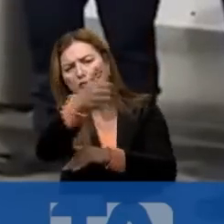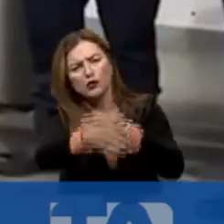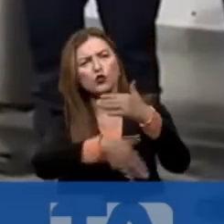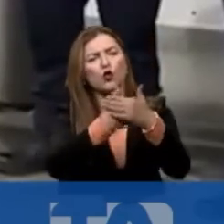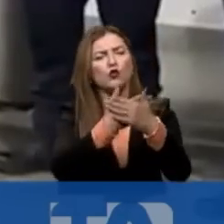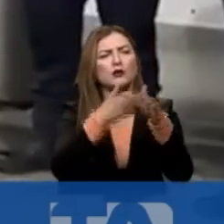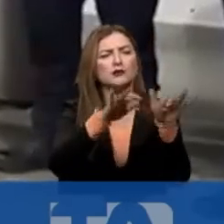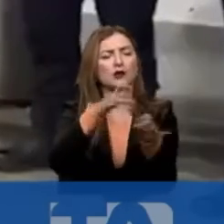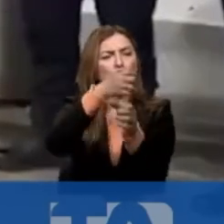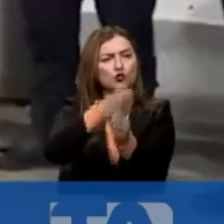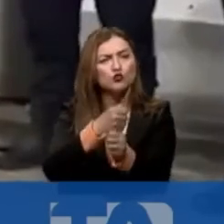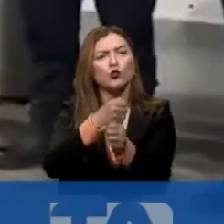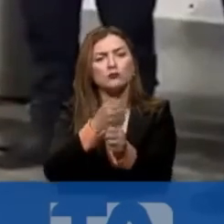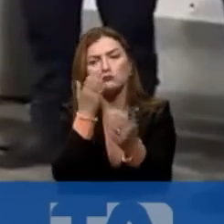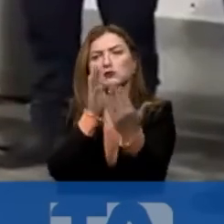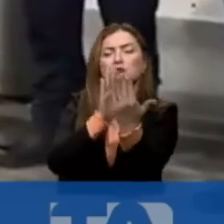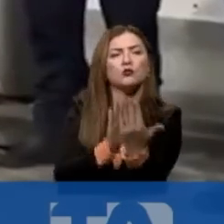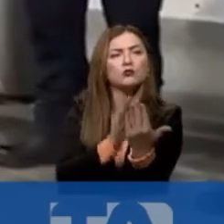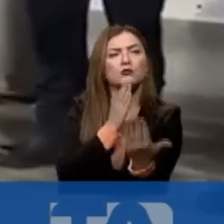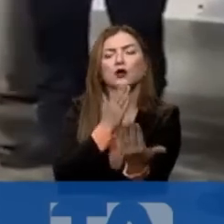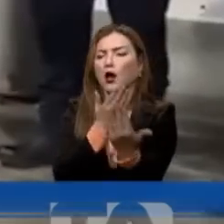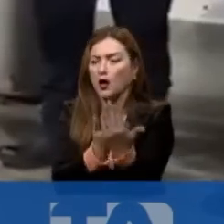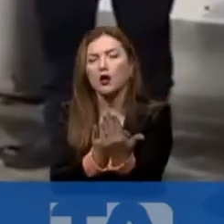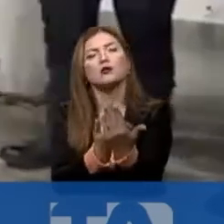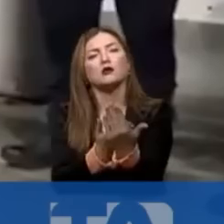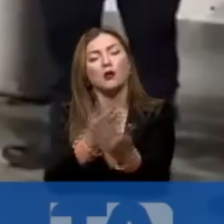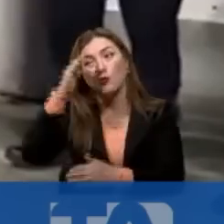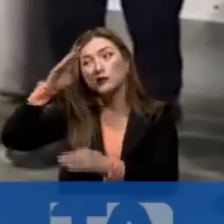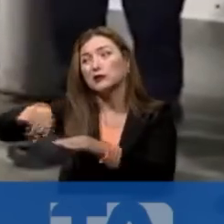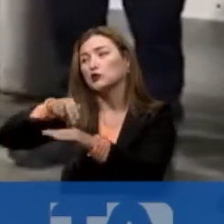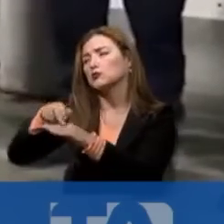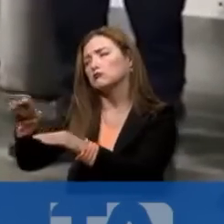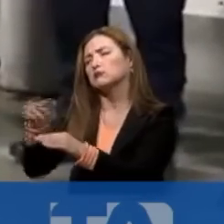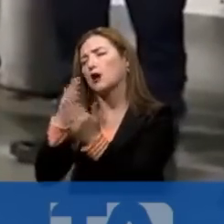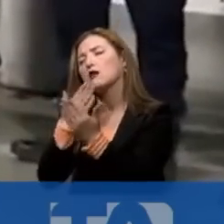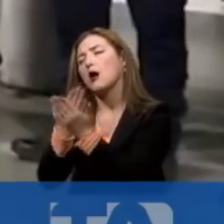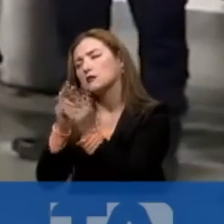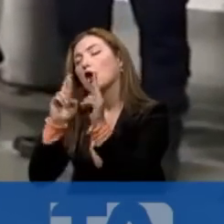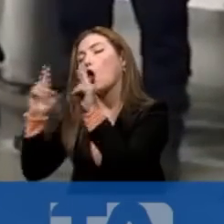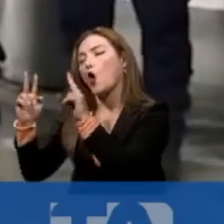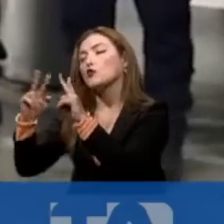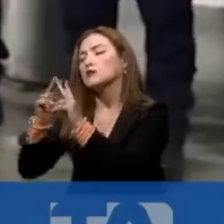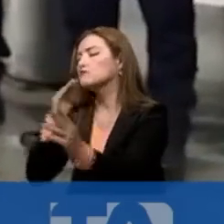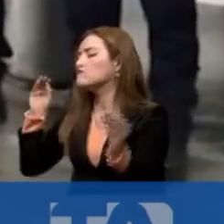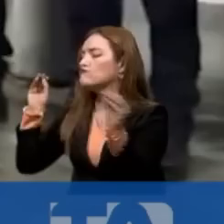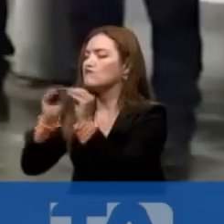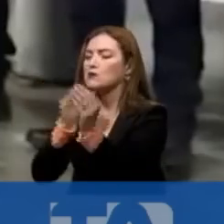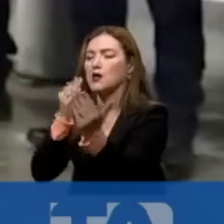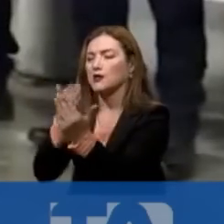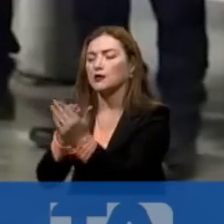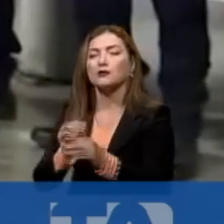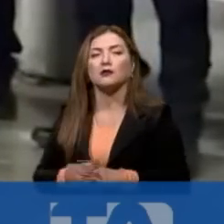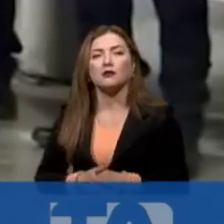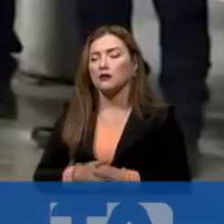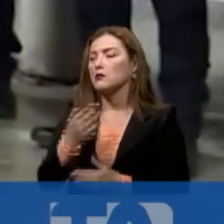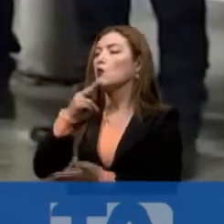La secretaria de Seguridad ha estado ahí. Debemos darle agradecimiento también a la Policía Nacional. Teniente coronel, muchísimas gracias. Ya lo haré lo propio y les mandaré